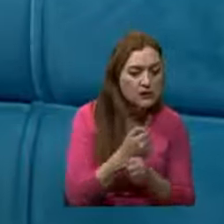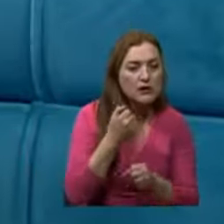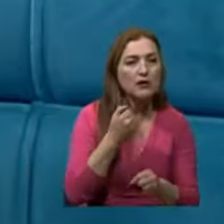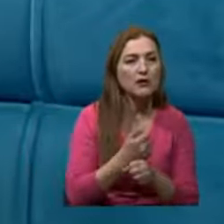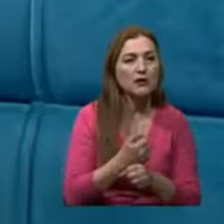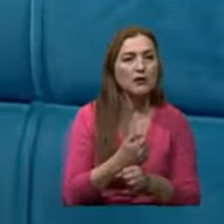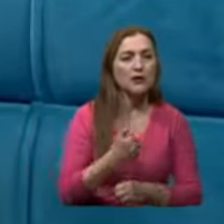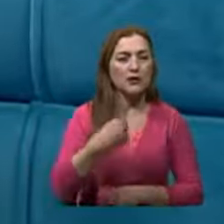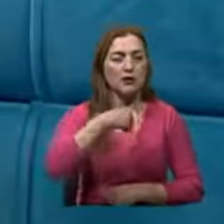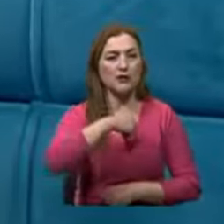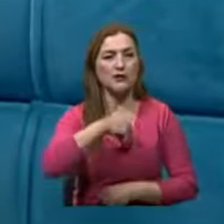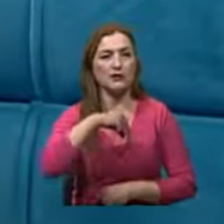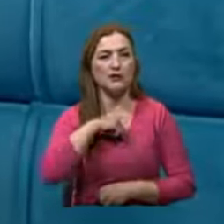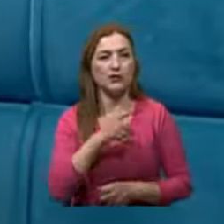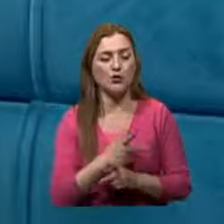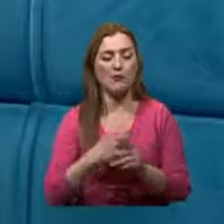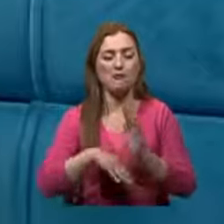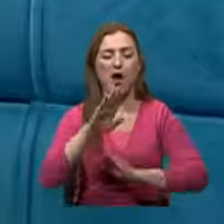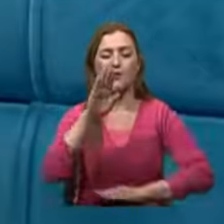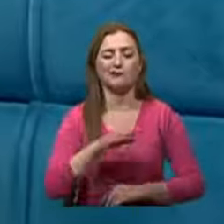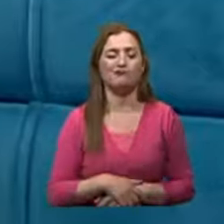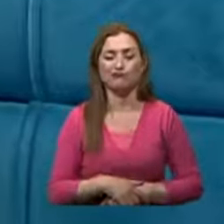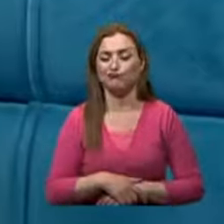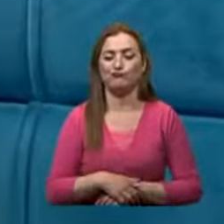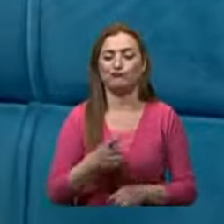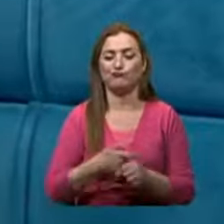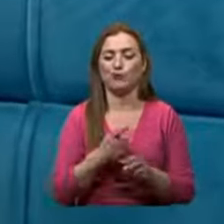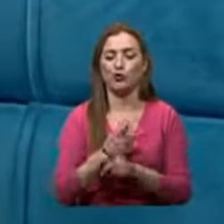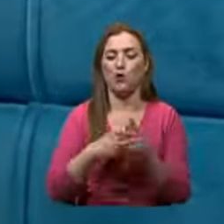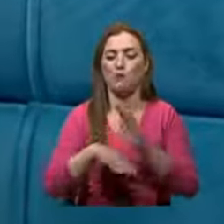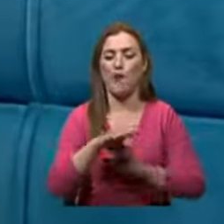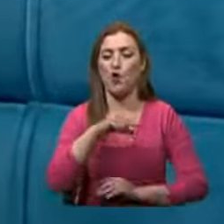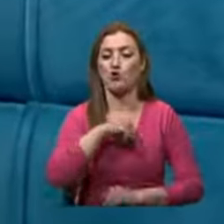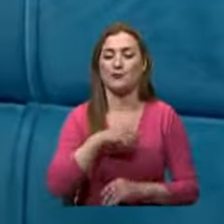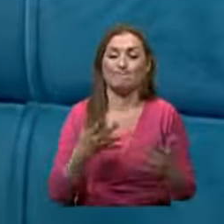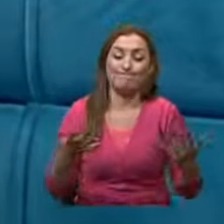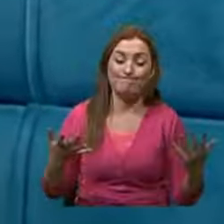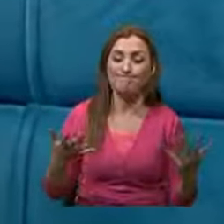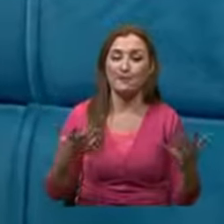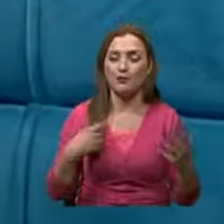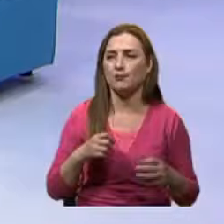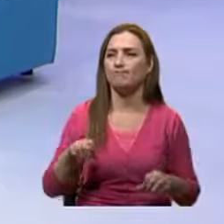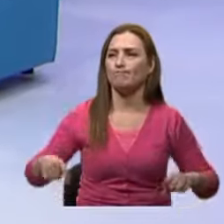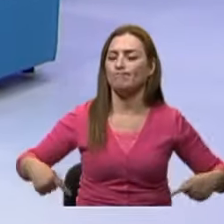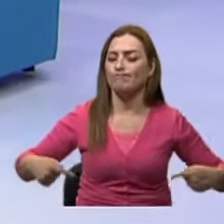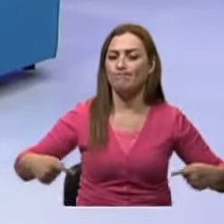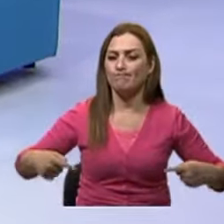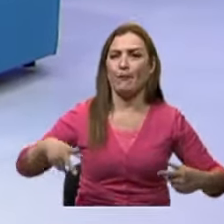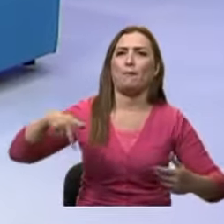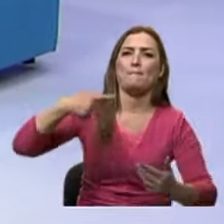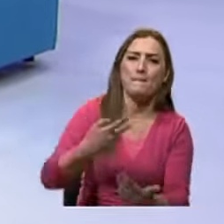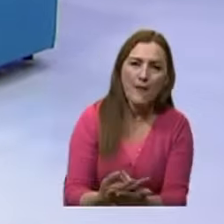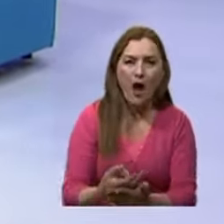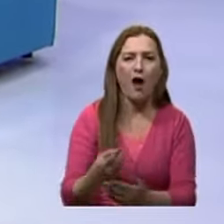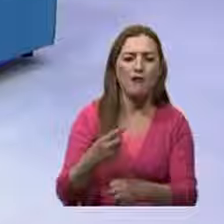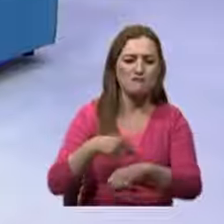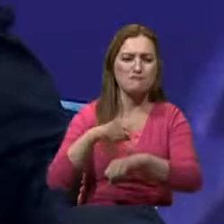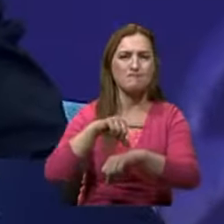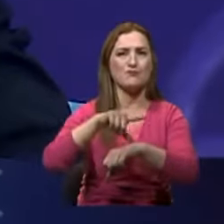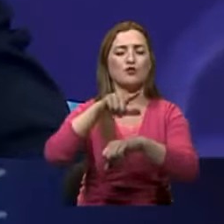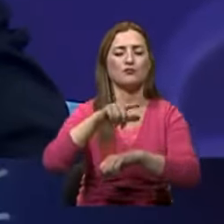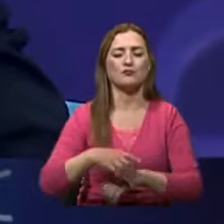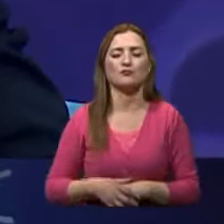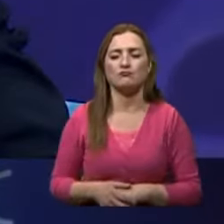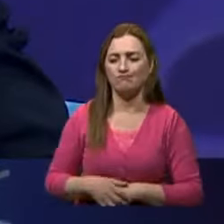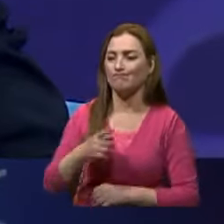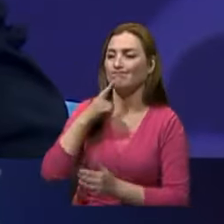tenemos conciencia de que hay que tener ese cuidado específico, ¿no? Y eso es un segundo, literal. Un accidente, no un Así segundo. es. Y que claro, a la final a las